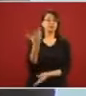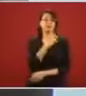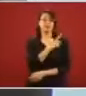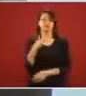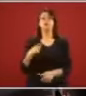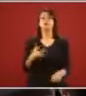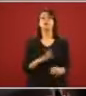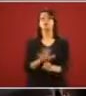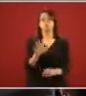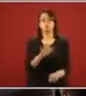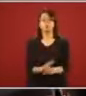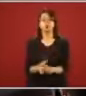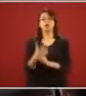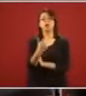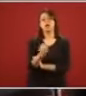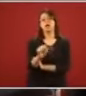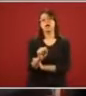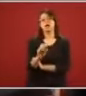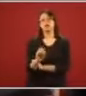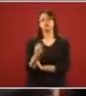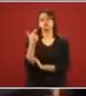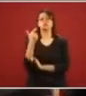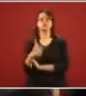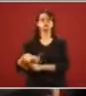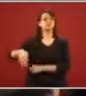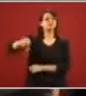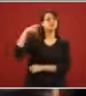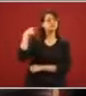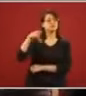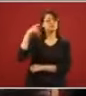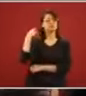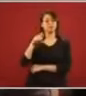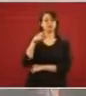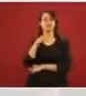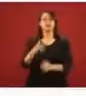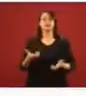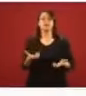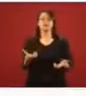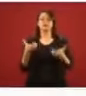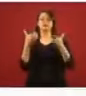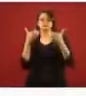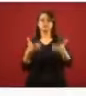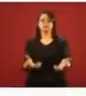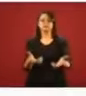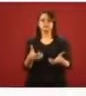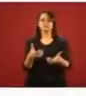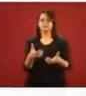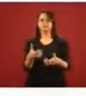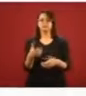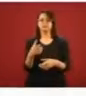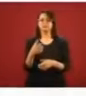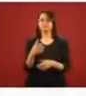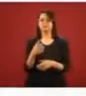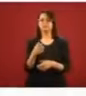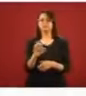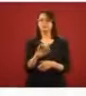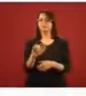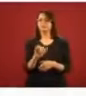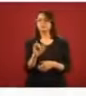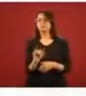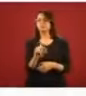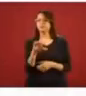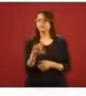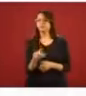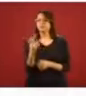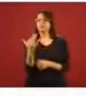es Gaso 7, Querétaro, Querétaro, Ejido 50, San Gregorio. Por allá los de